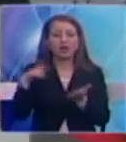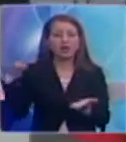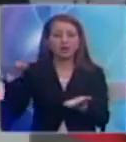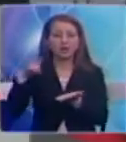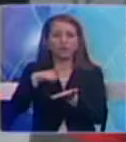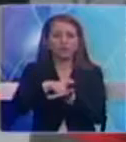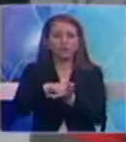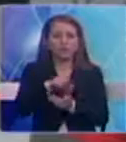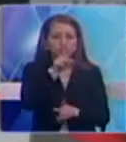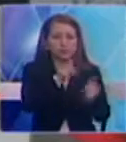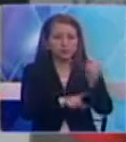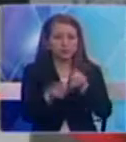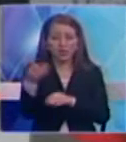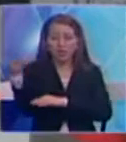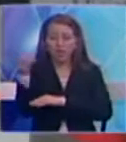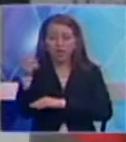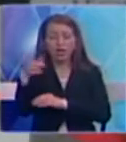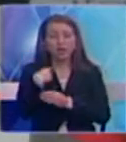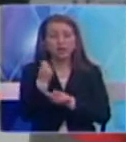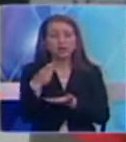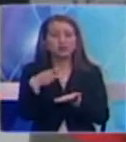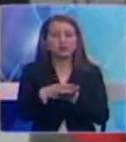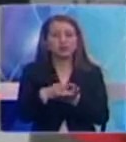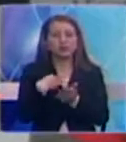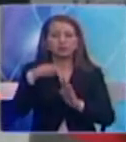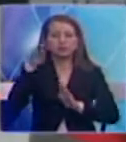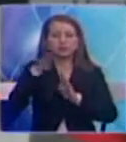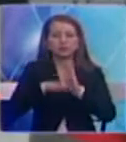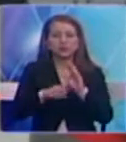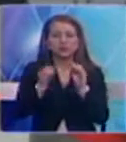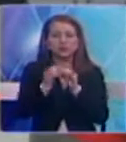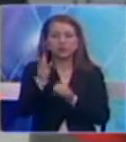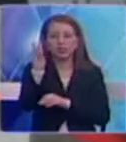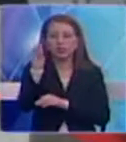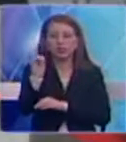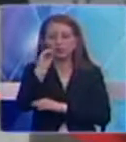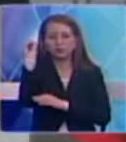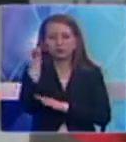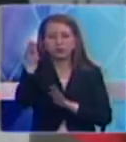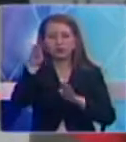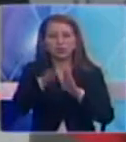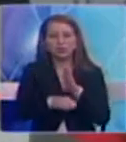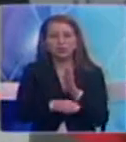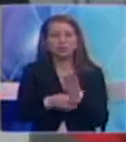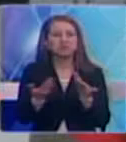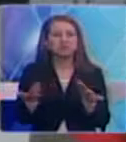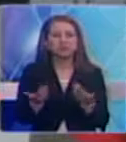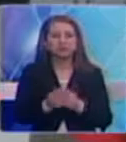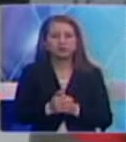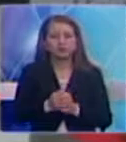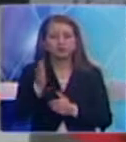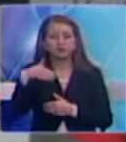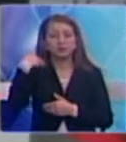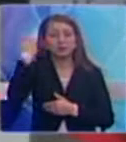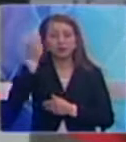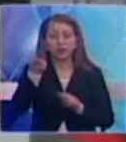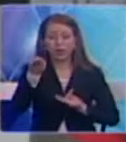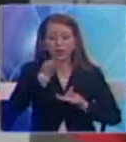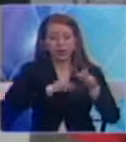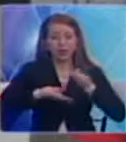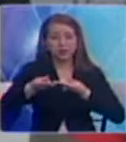aéreos. En algunos de los orígenes, las tarifas las vamos a descontar en más del 60% para lograr en un periodo de